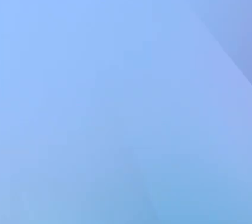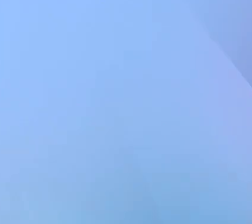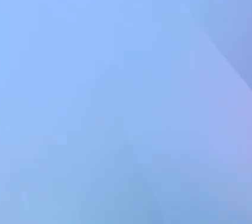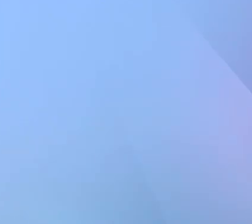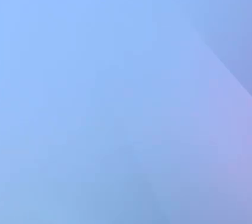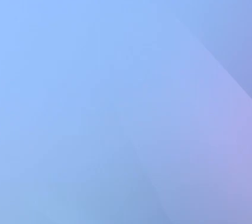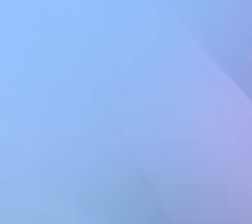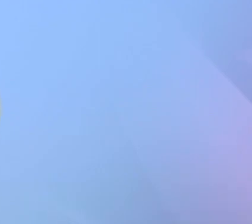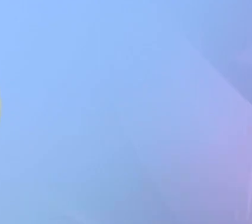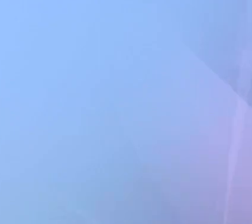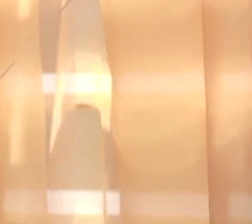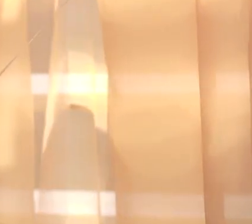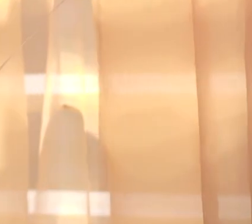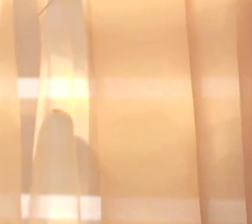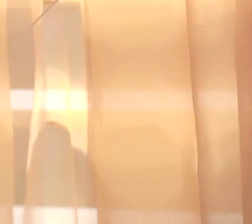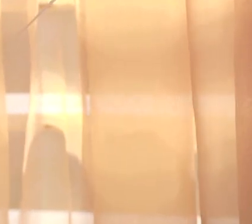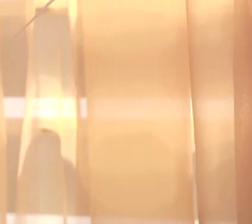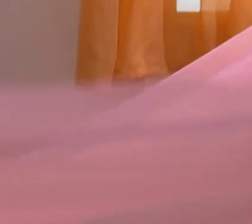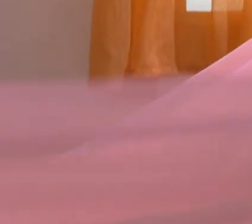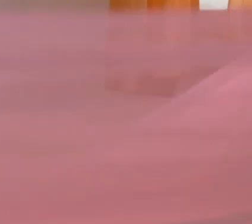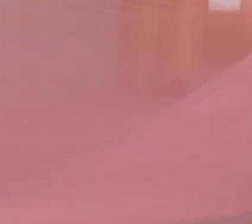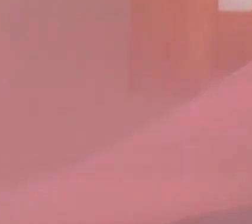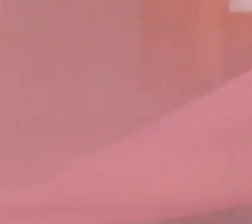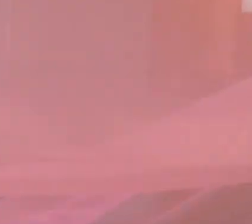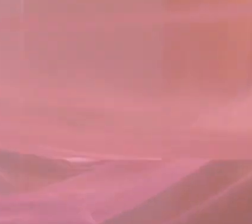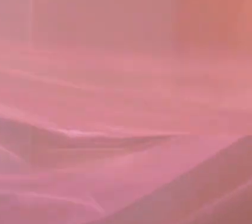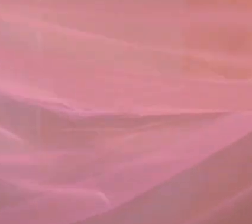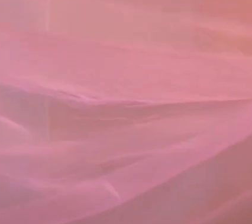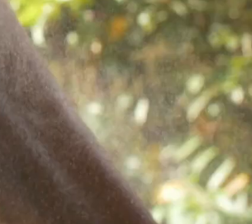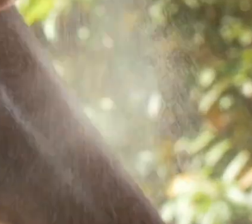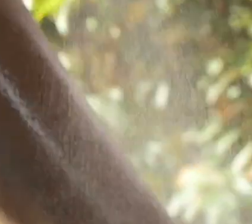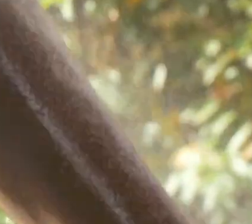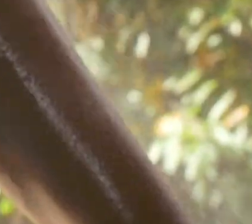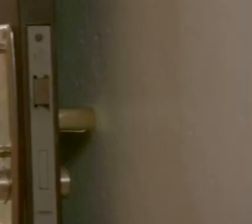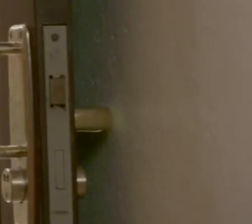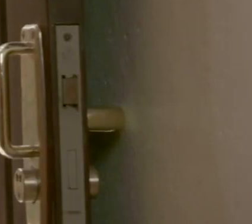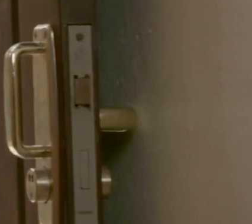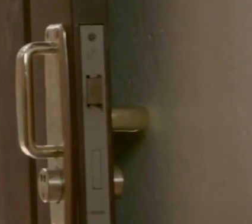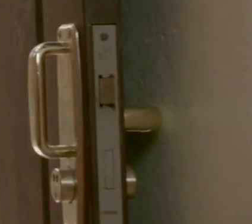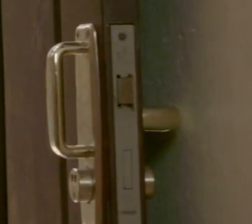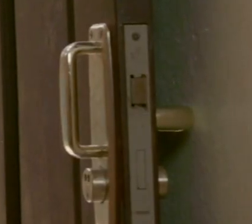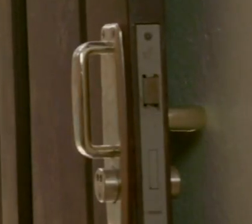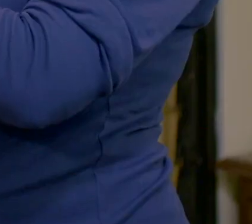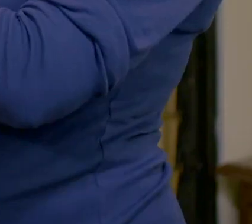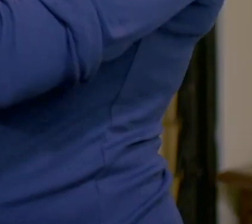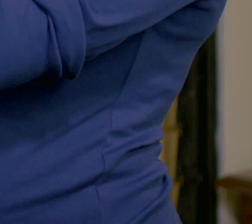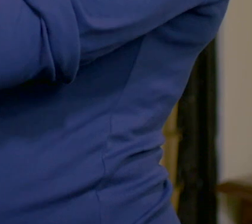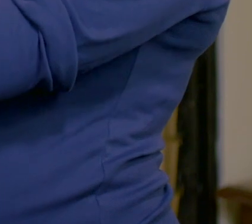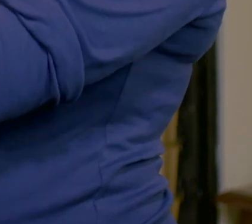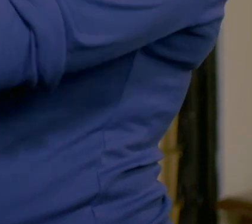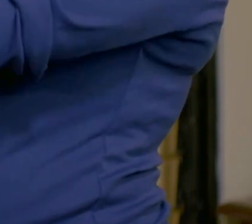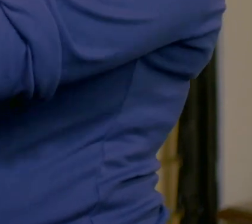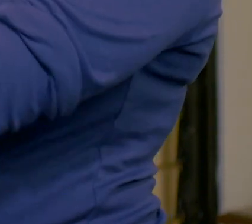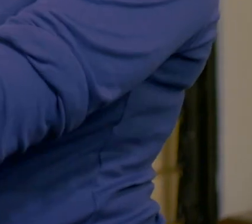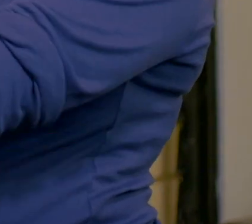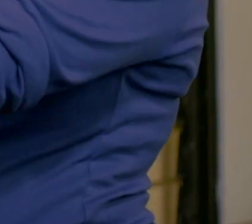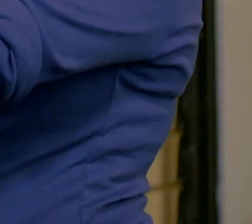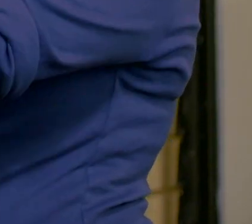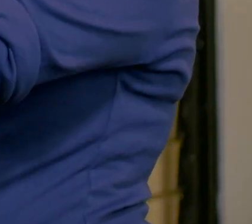Si estás embarazada, es muy importante que siempre uses mosquitero y repelente. Ponte ropa que cubra lo más